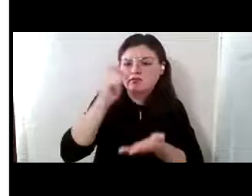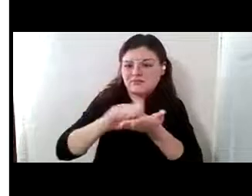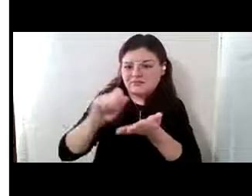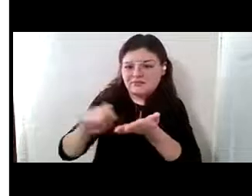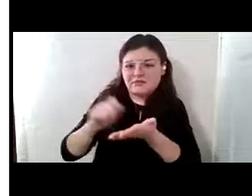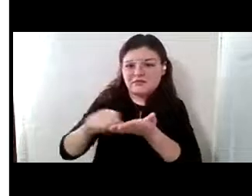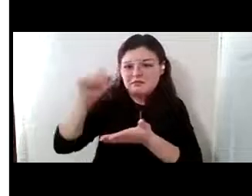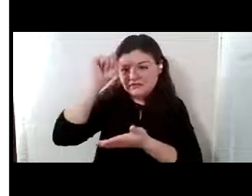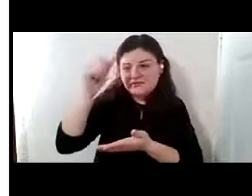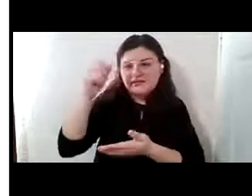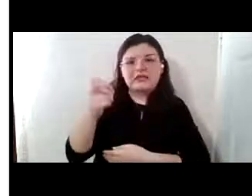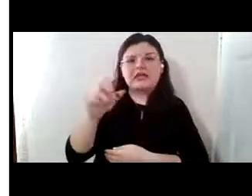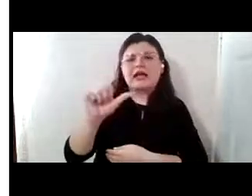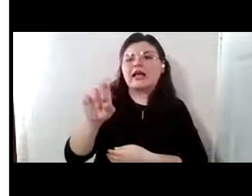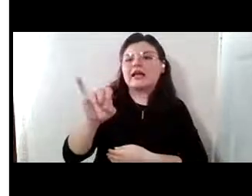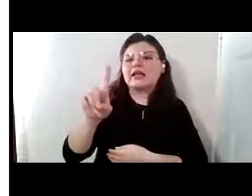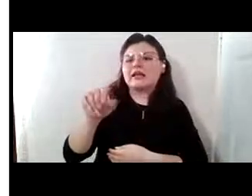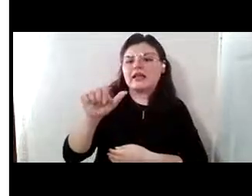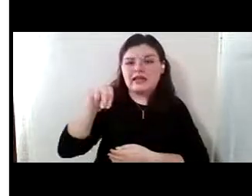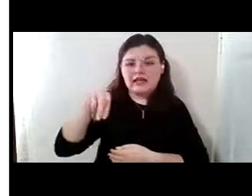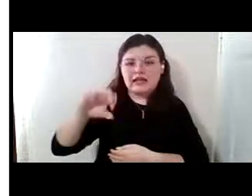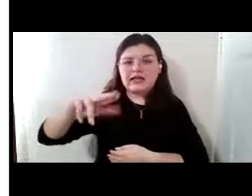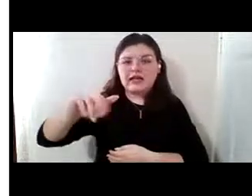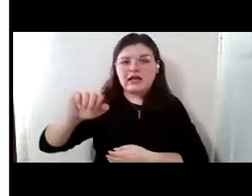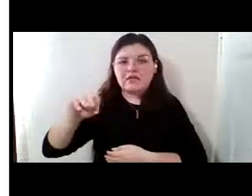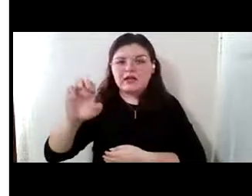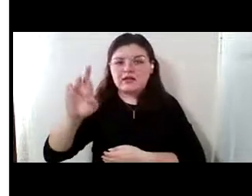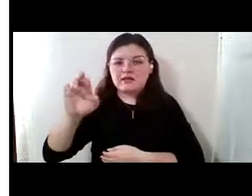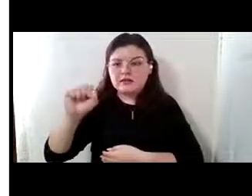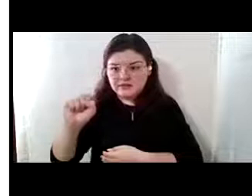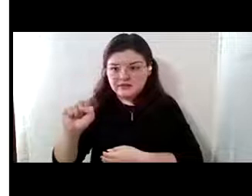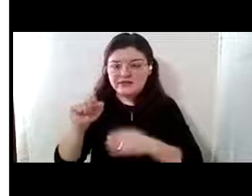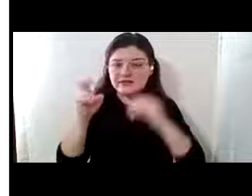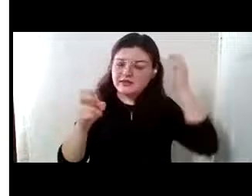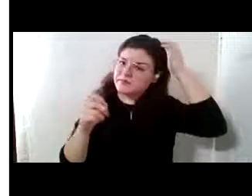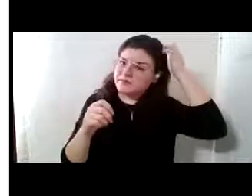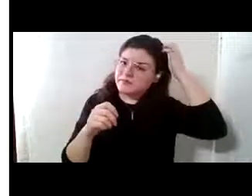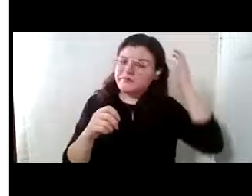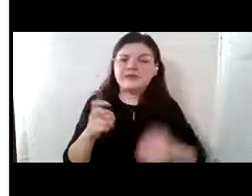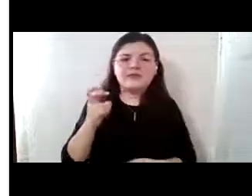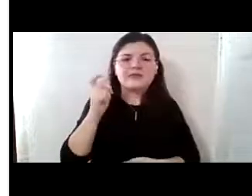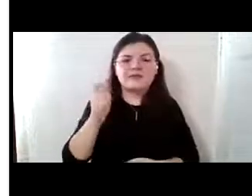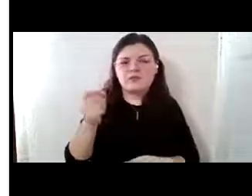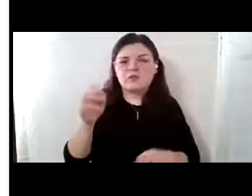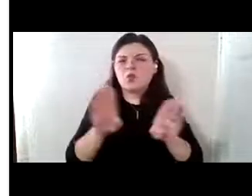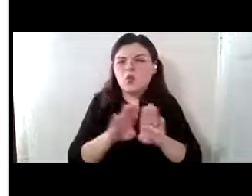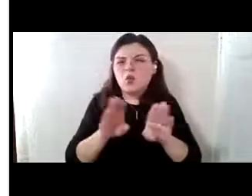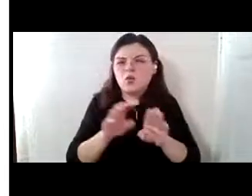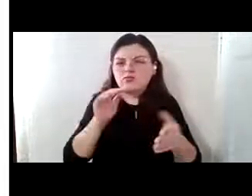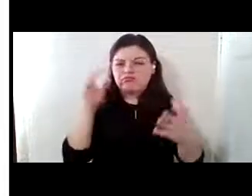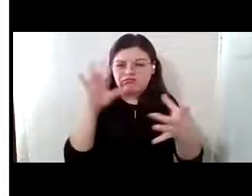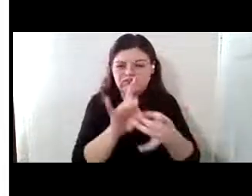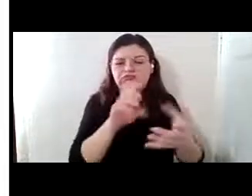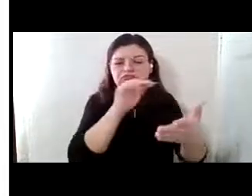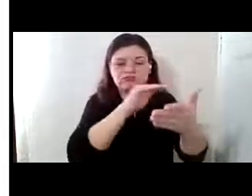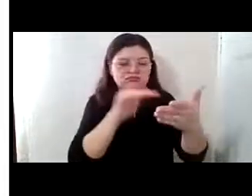intenta hablar en este enfoque es sobre la importancia de la lectura y cómo la lectura te puede llevar a muchísimas historias,